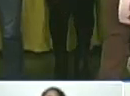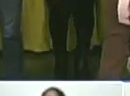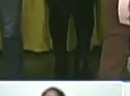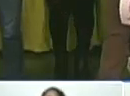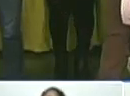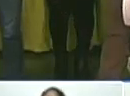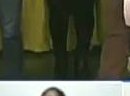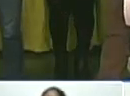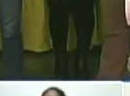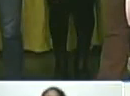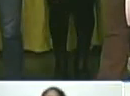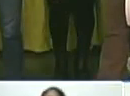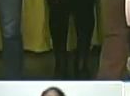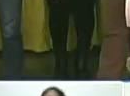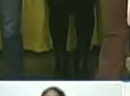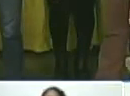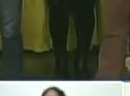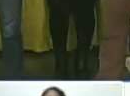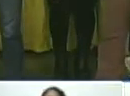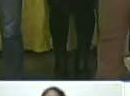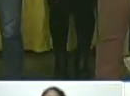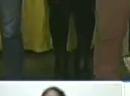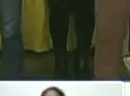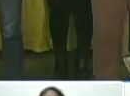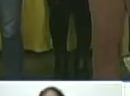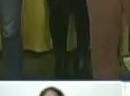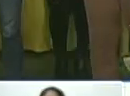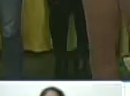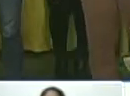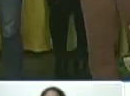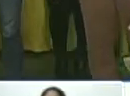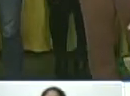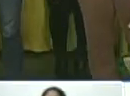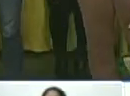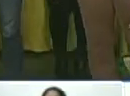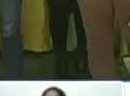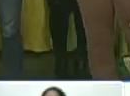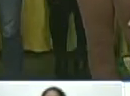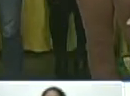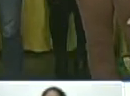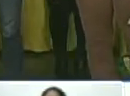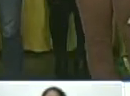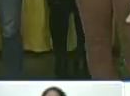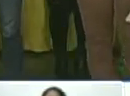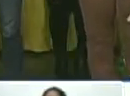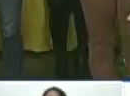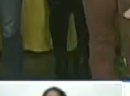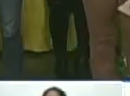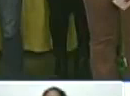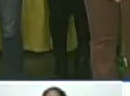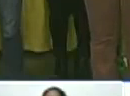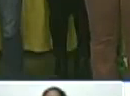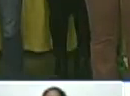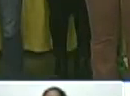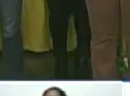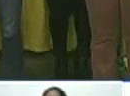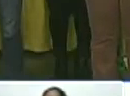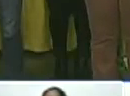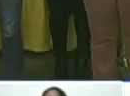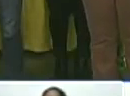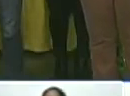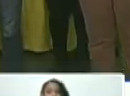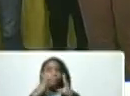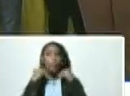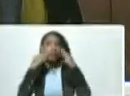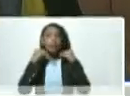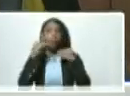del Lídice, Mari Carmen Moreno. Allá están precisamente en esta